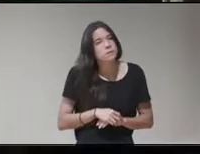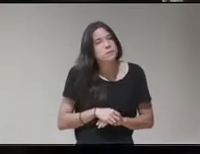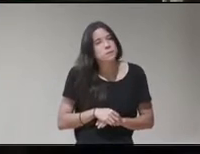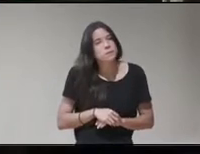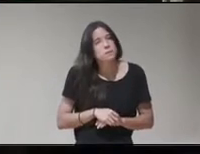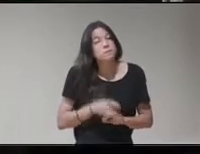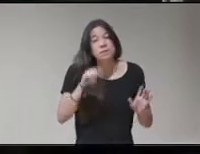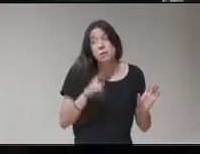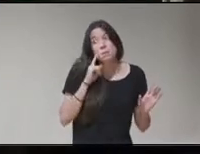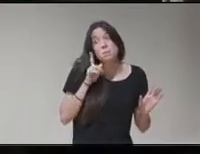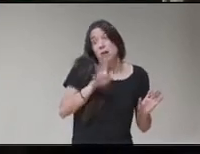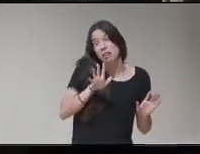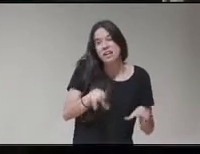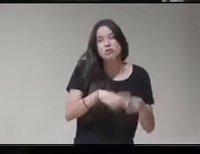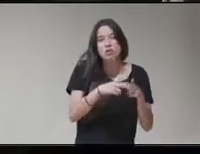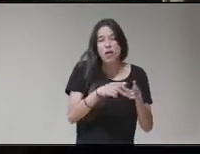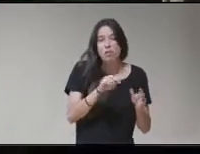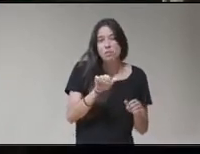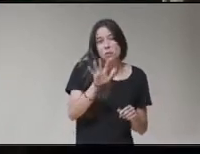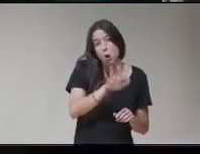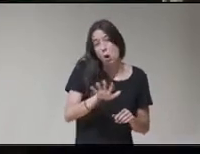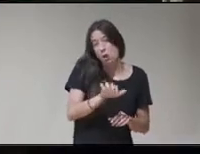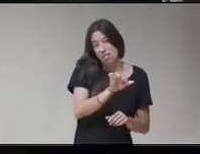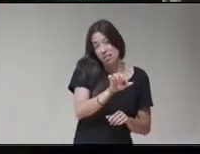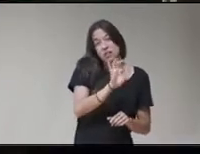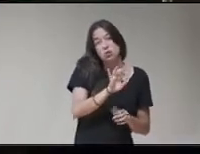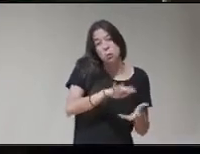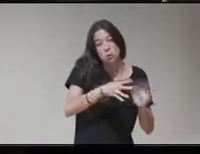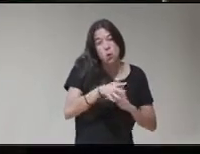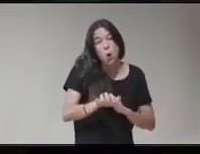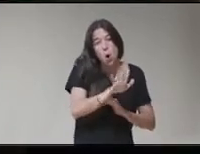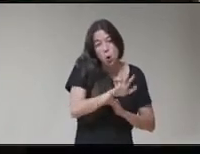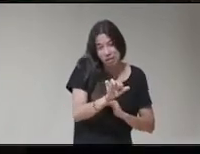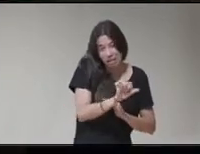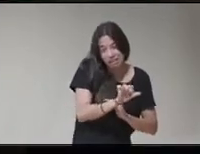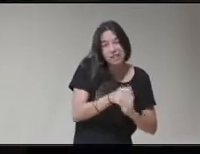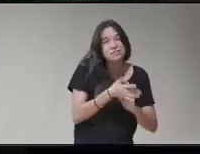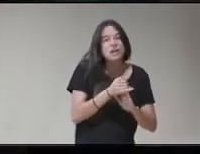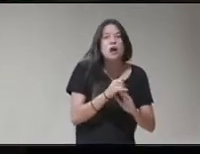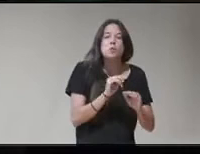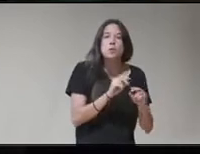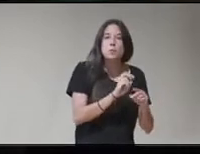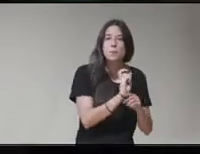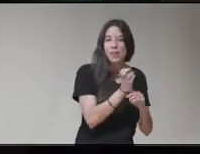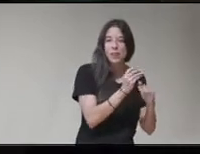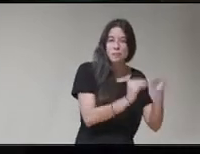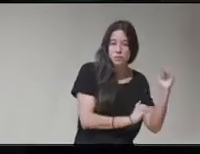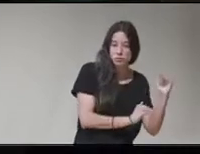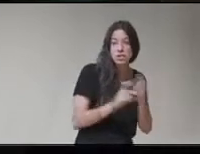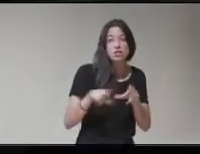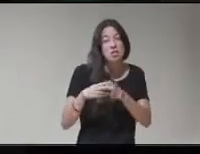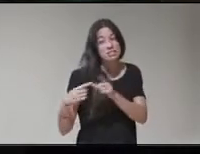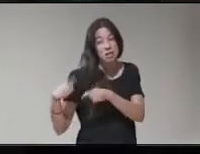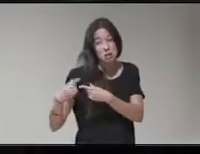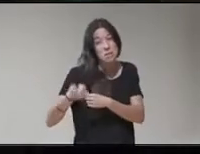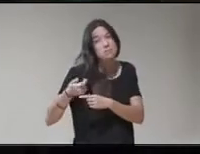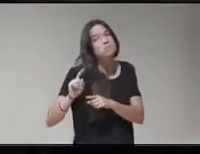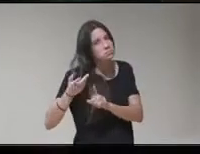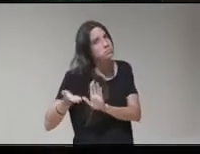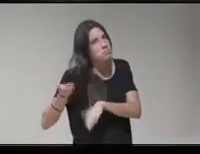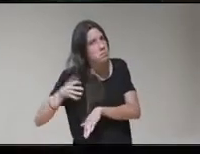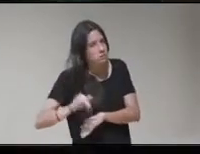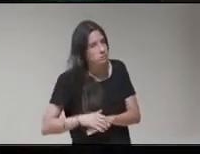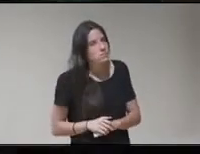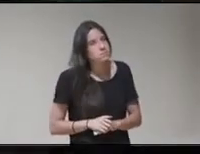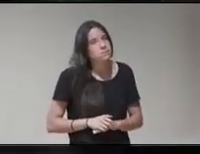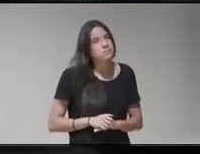Parece que las sociedades occidentales o occidentalizadas, como hemos dicho, tienen menos que sociedades más tradicionales, ¿no? Por ejemplo,